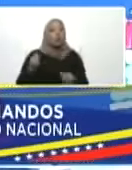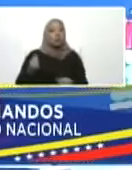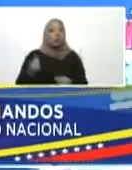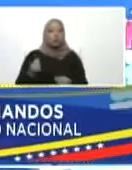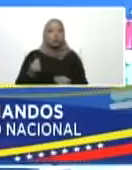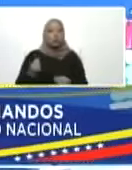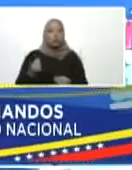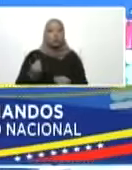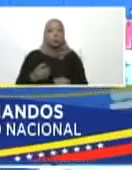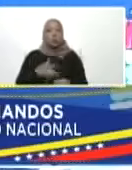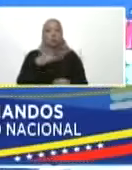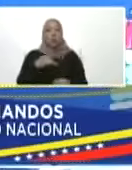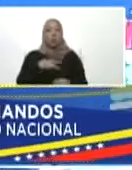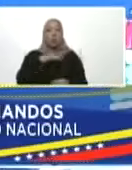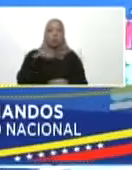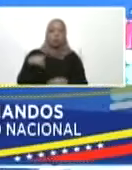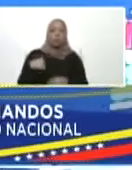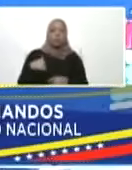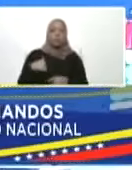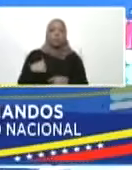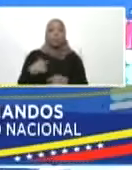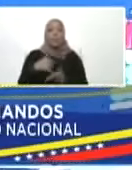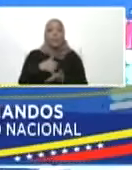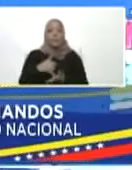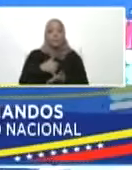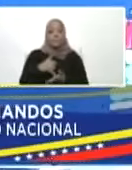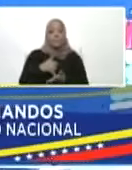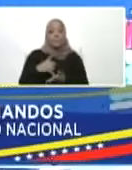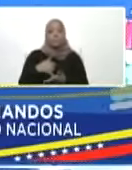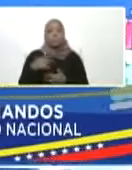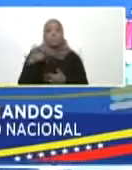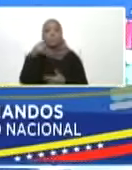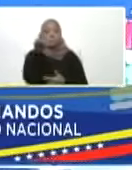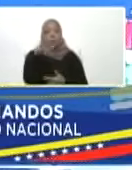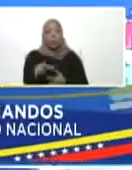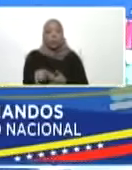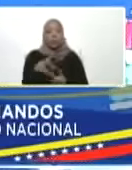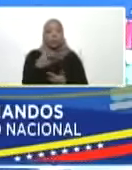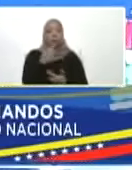Un presidente pataruco, manipulable, débil,